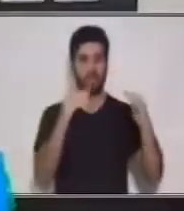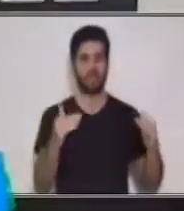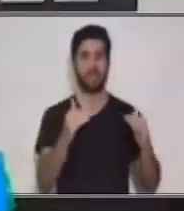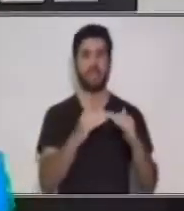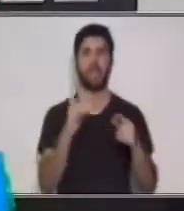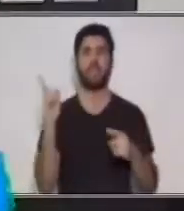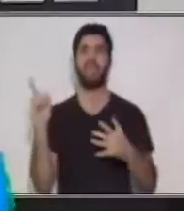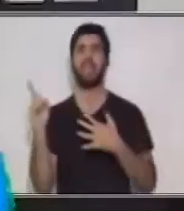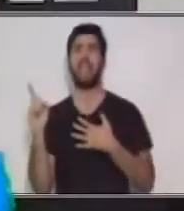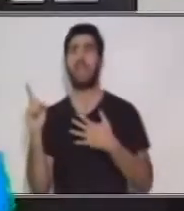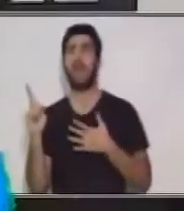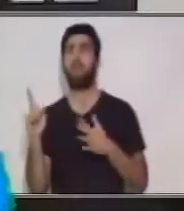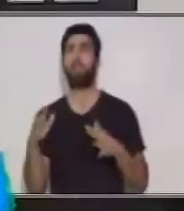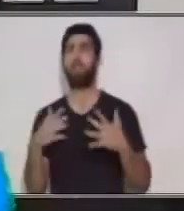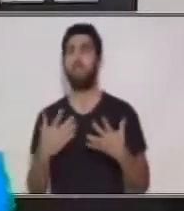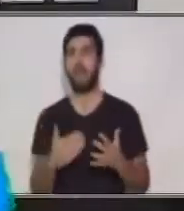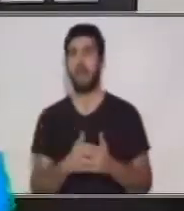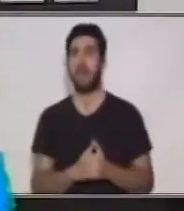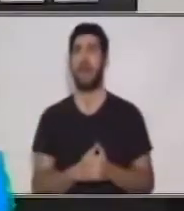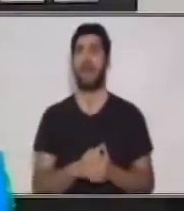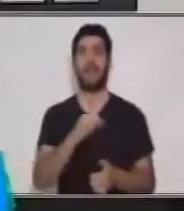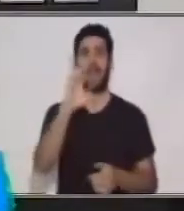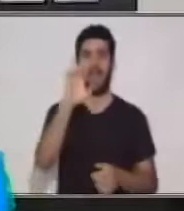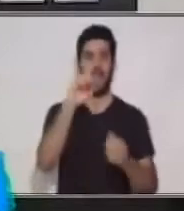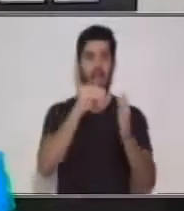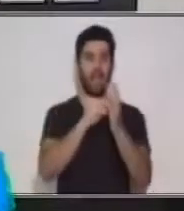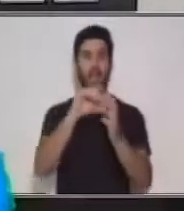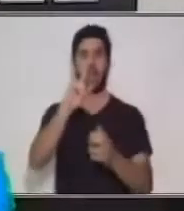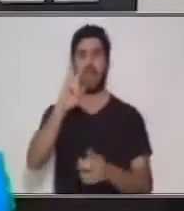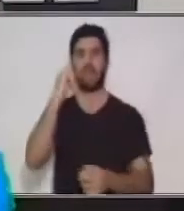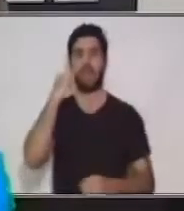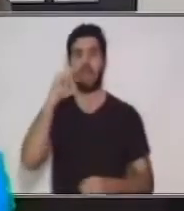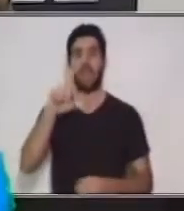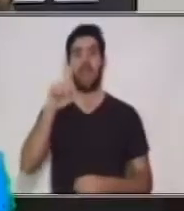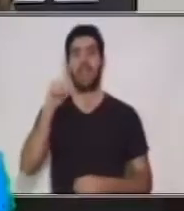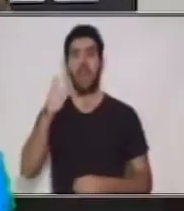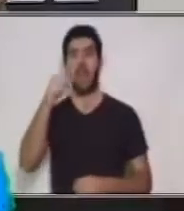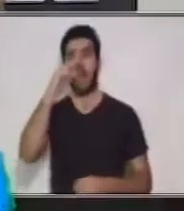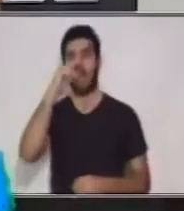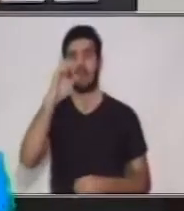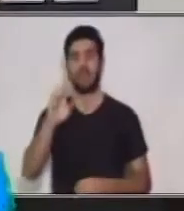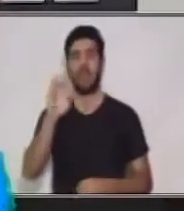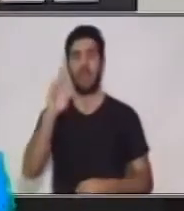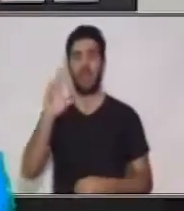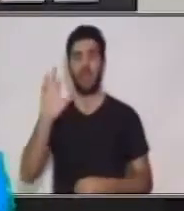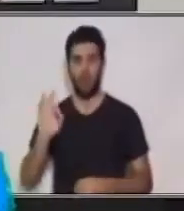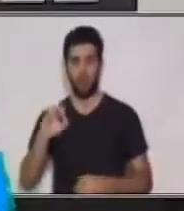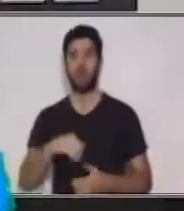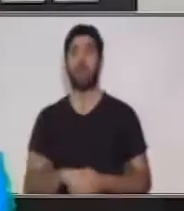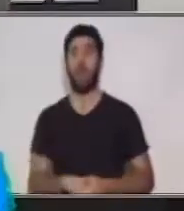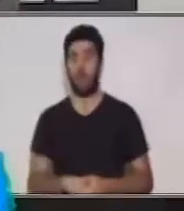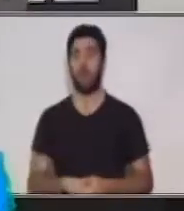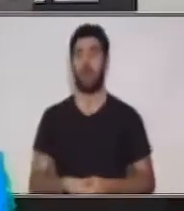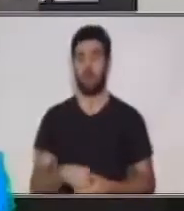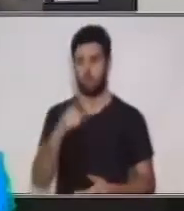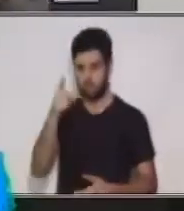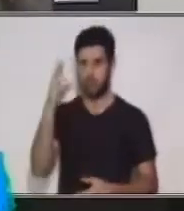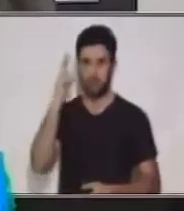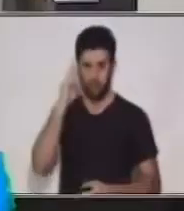se llama triángulo equilátero. Recuerda, equilátero, ¿de acuerdo? Muy